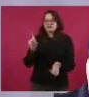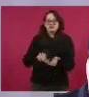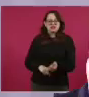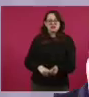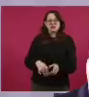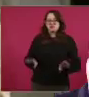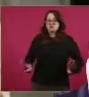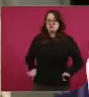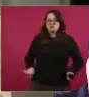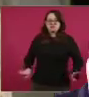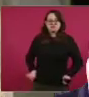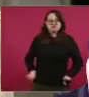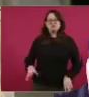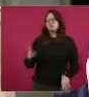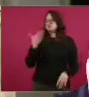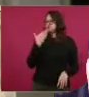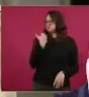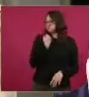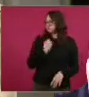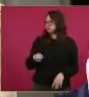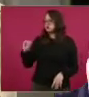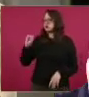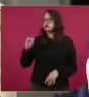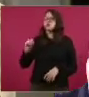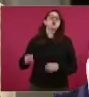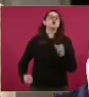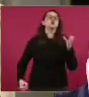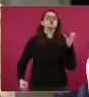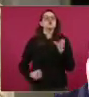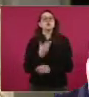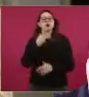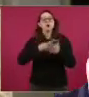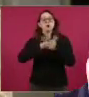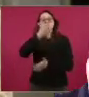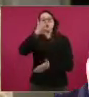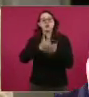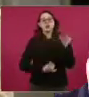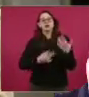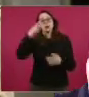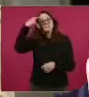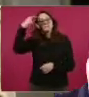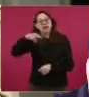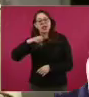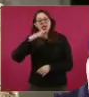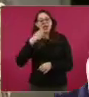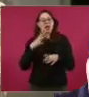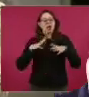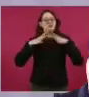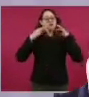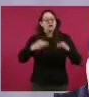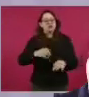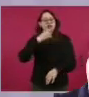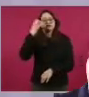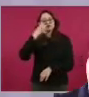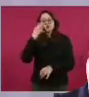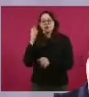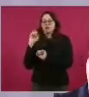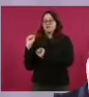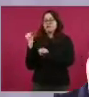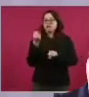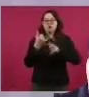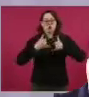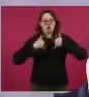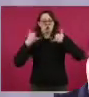tu visión y tu proyecto de crear las escuelas del béisbol para darles oportunidad a muchos más jóvenes. Hoy los que están aquí presentes pues